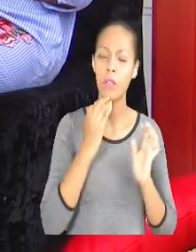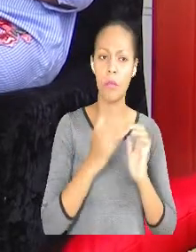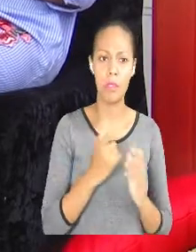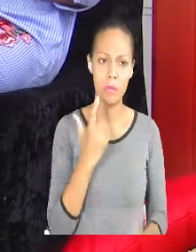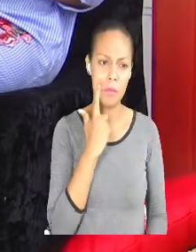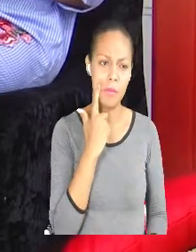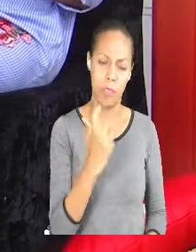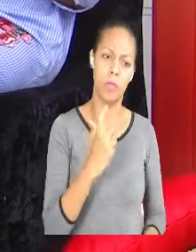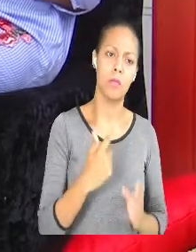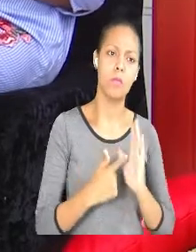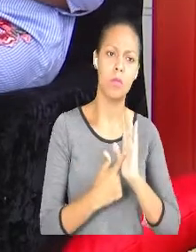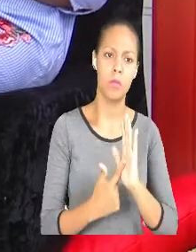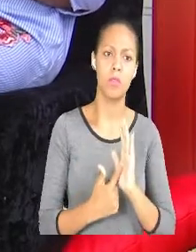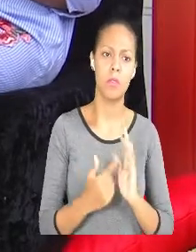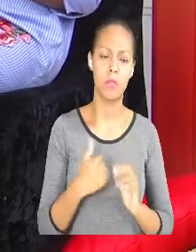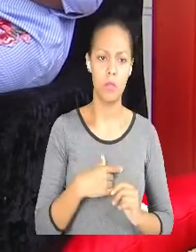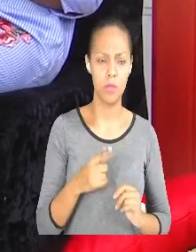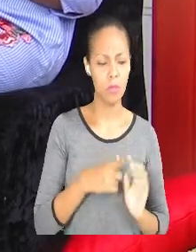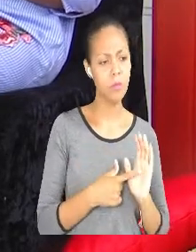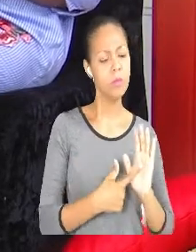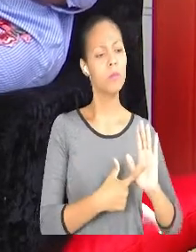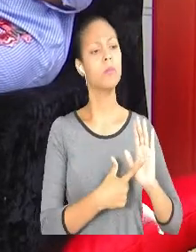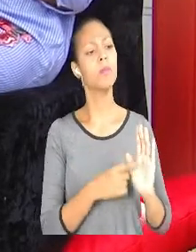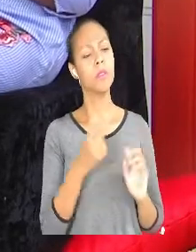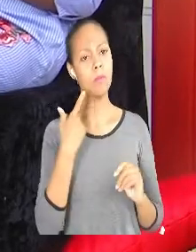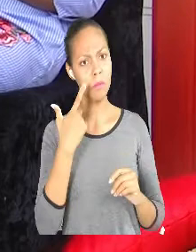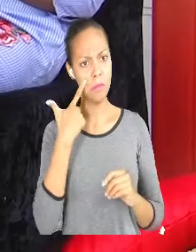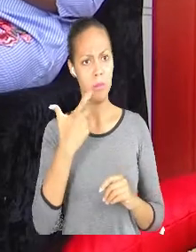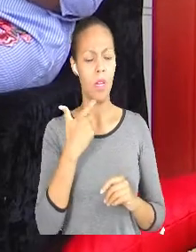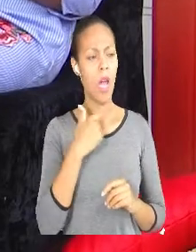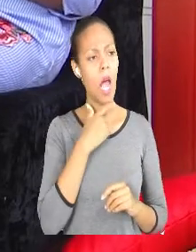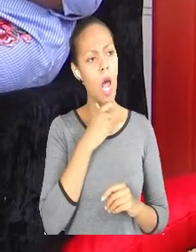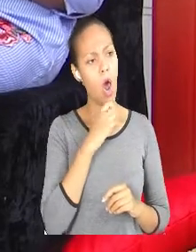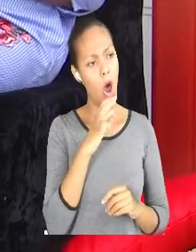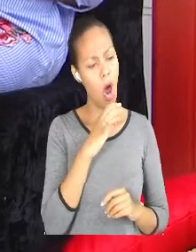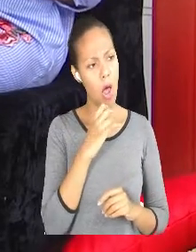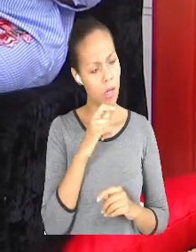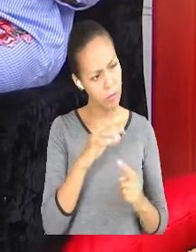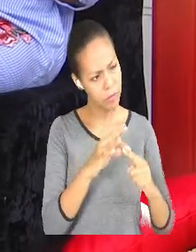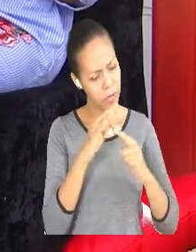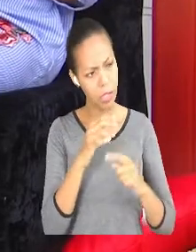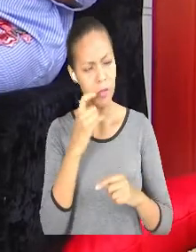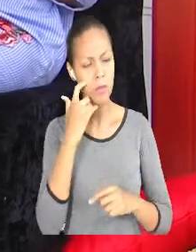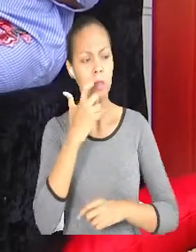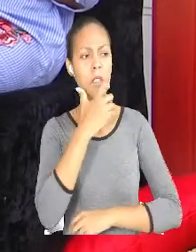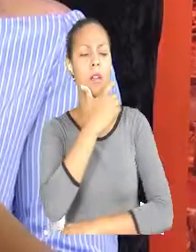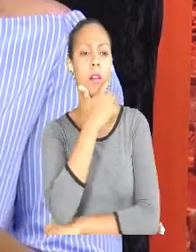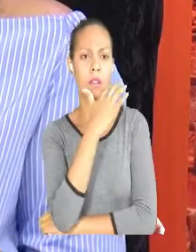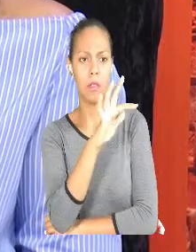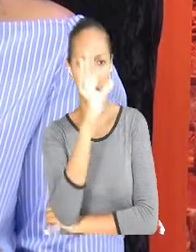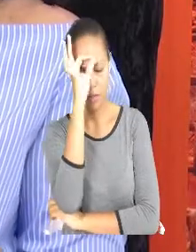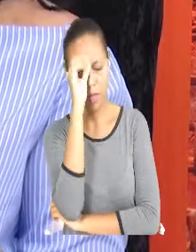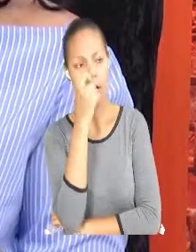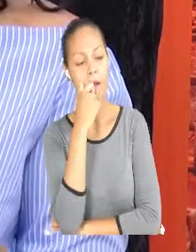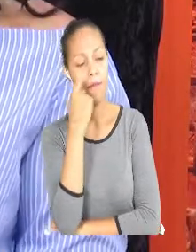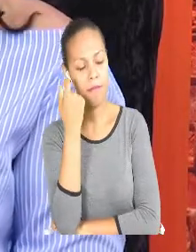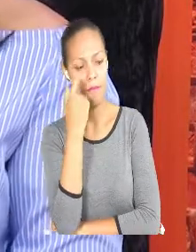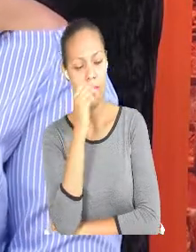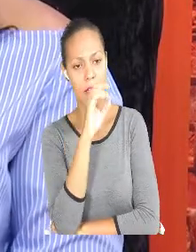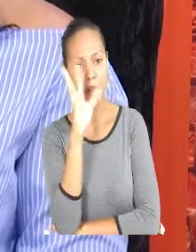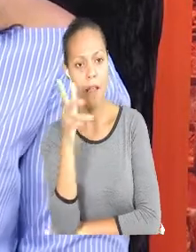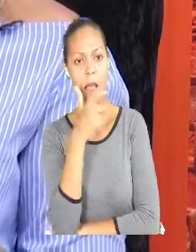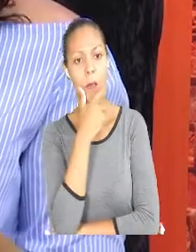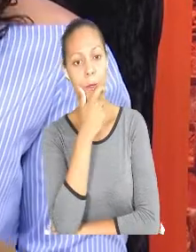estamos comprendiendo un poco más al otro, podemos entender su punto de vista y de esta manera pues podemos tener una mejor comunicación y poderle dar una